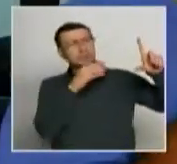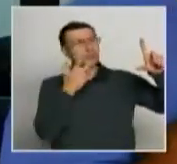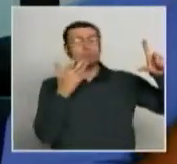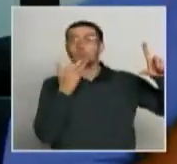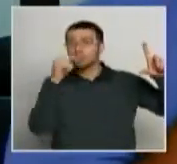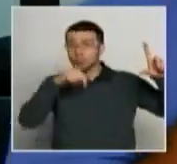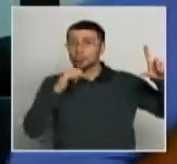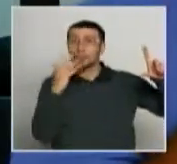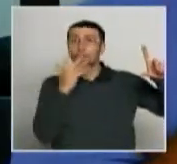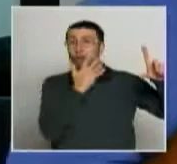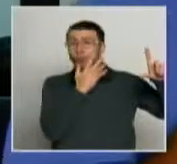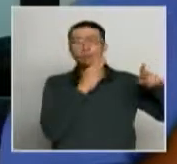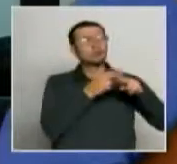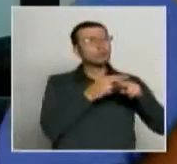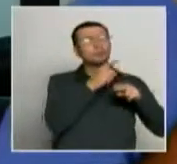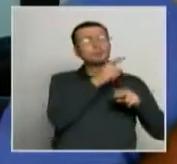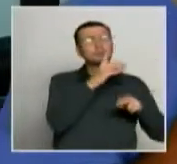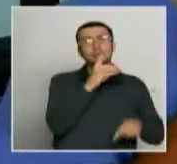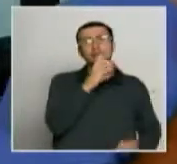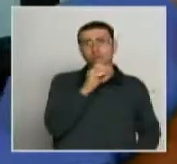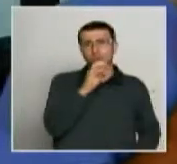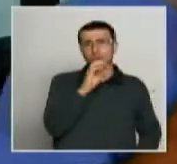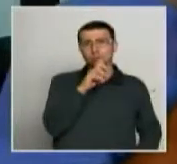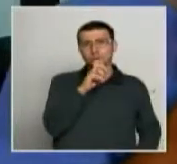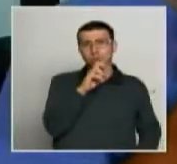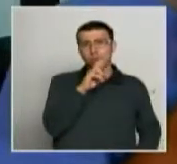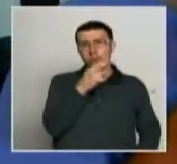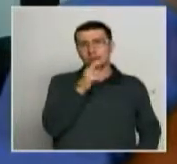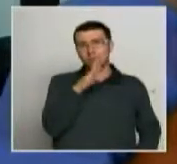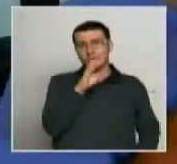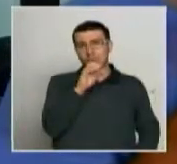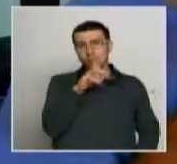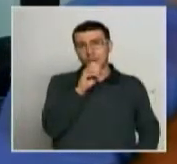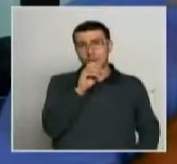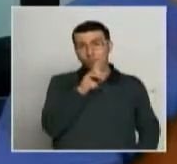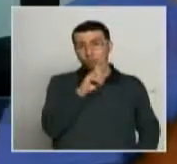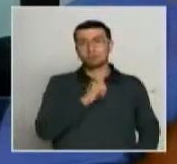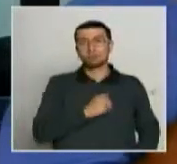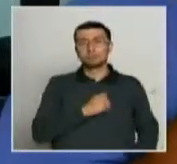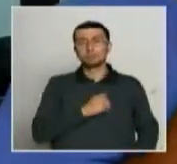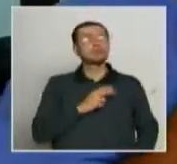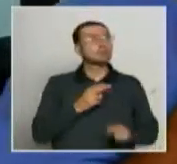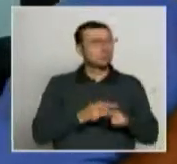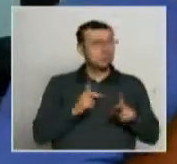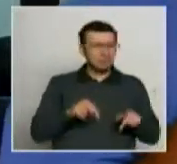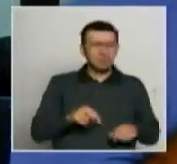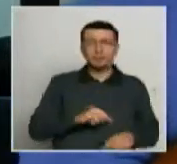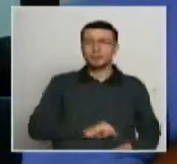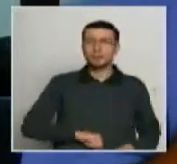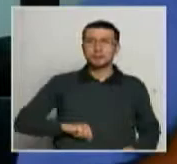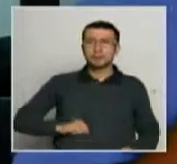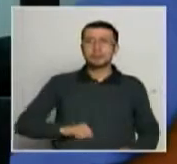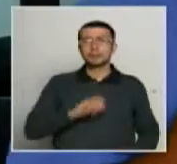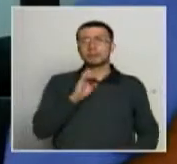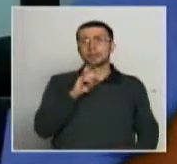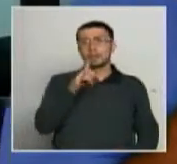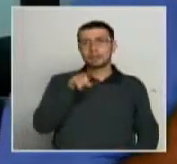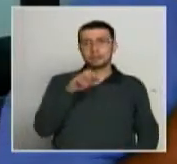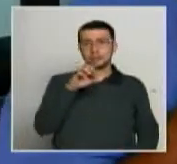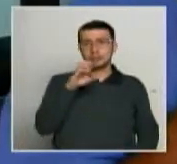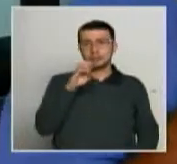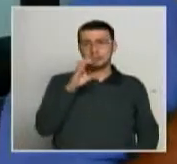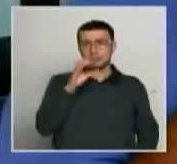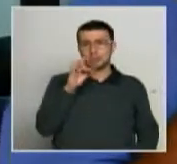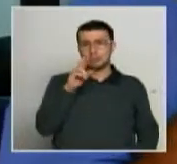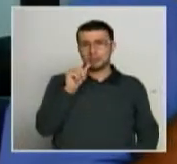color, por eso se llama Doppler Color. Se llama Doppler Color, se llama Doppler también espectral, porque también vamos a ver unas ondas